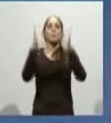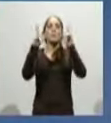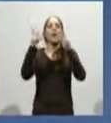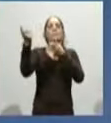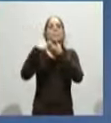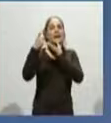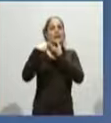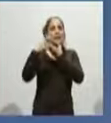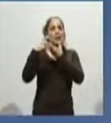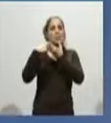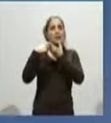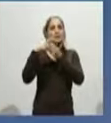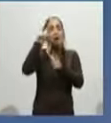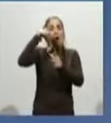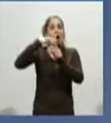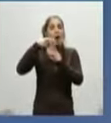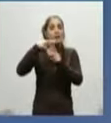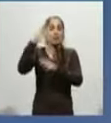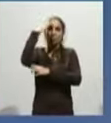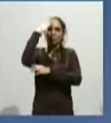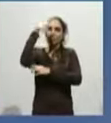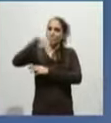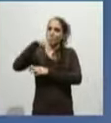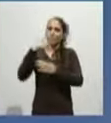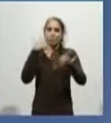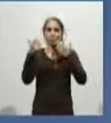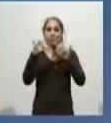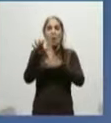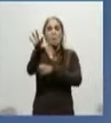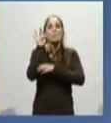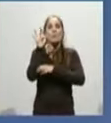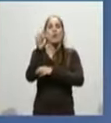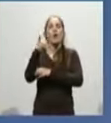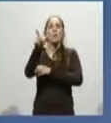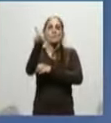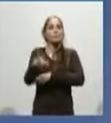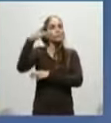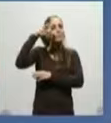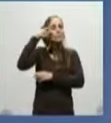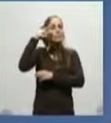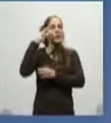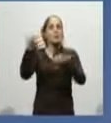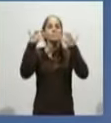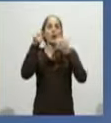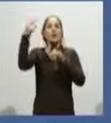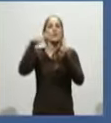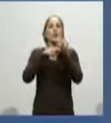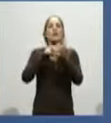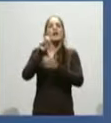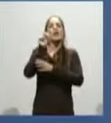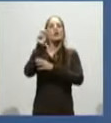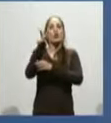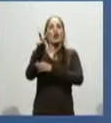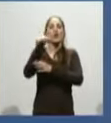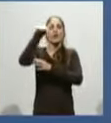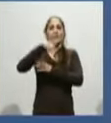objeto fundamental que tiene esta gala, encontrar al drag ganador de este carnaval 2012 en la 13ª edición de